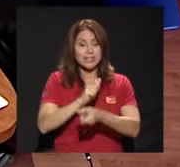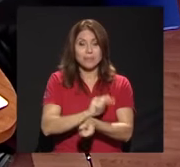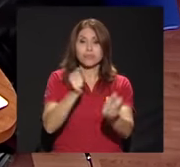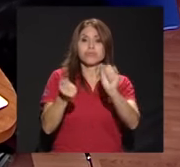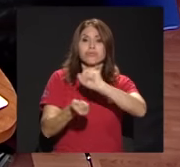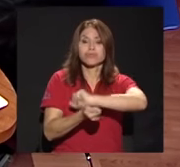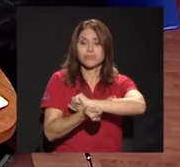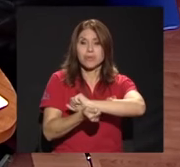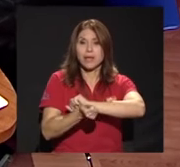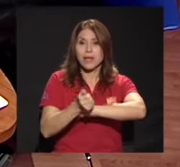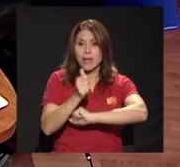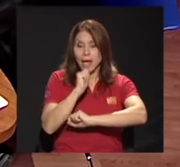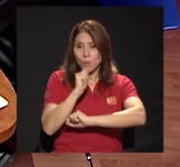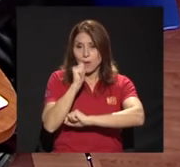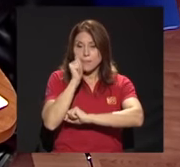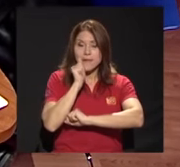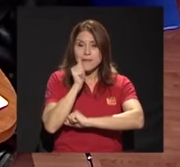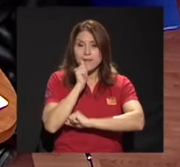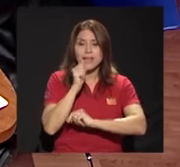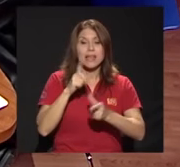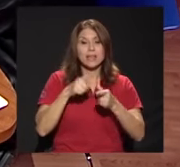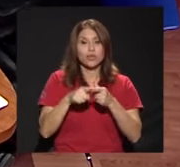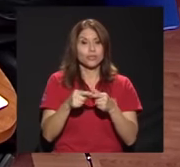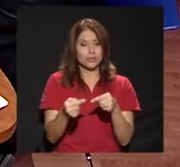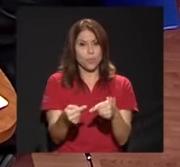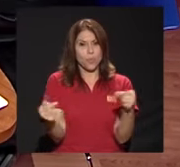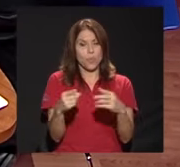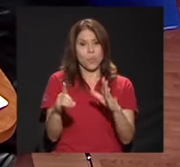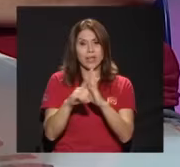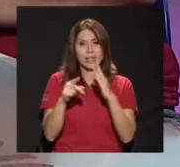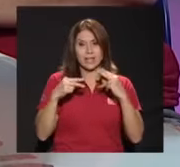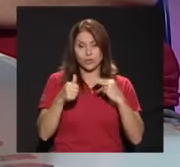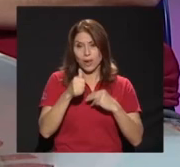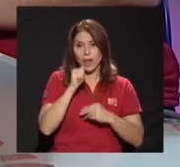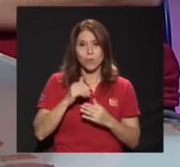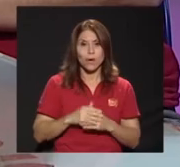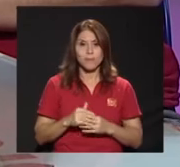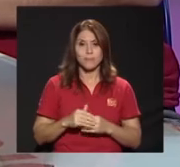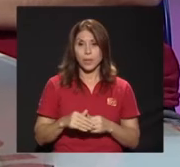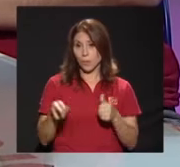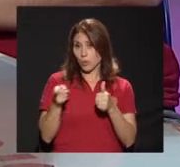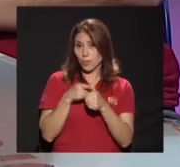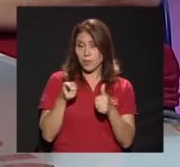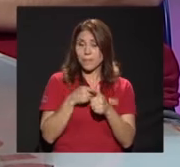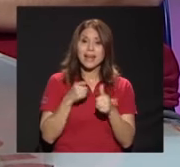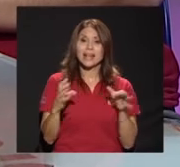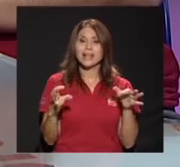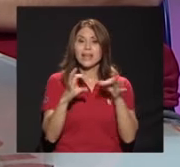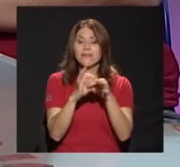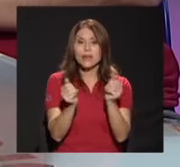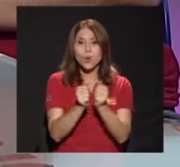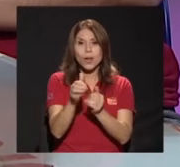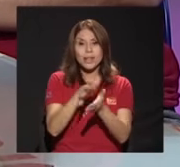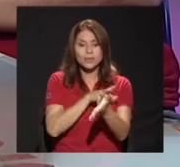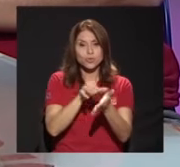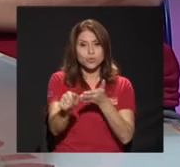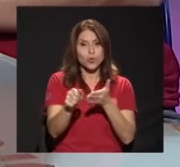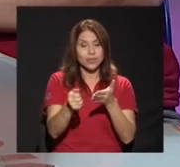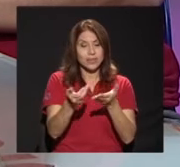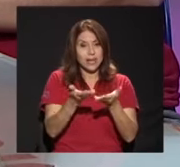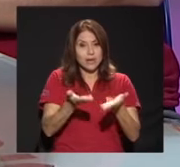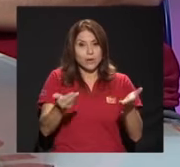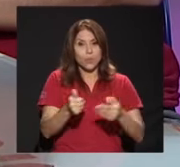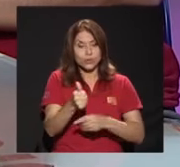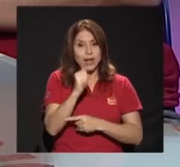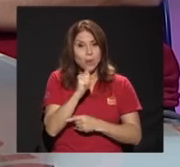agua. ¿Qué opinan de este aspecto? Bueno, la primera, que tiene que ver con la destrucción del recurso, es un poco lo que mencionábamos al principio, ¿verdad? En